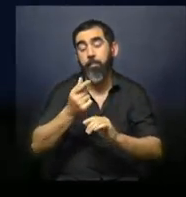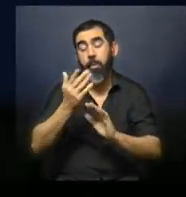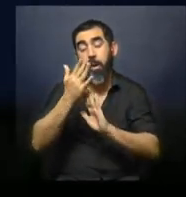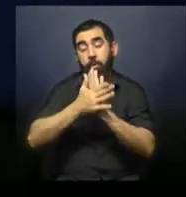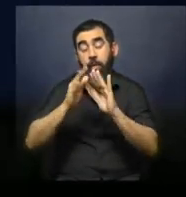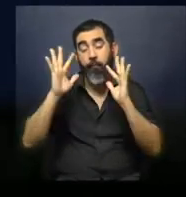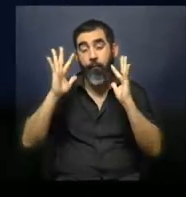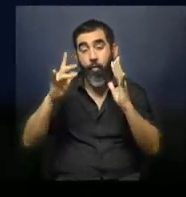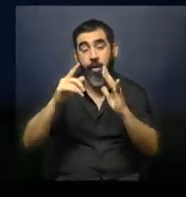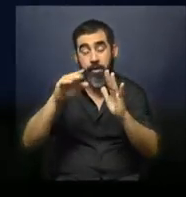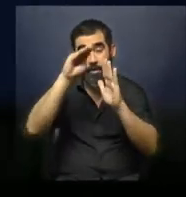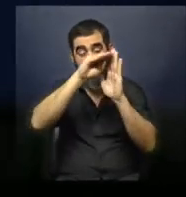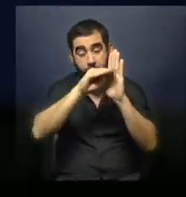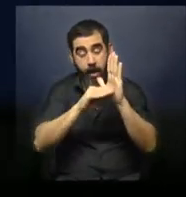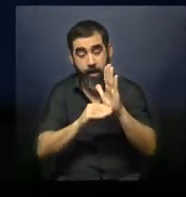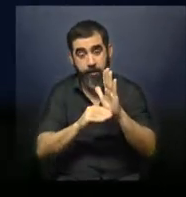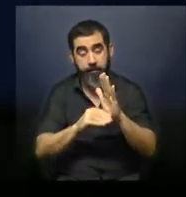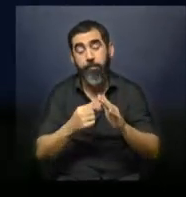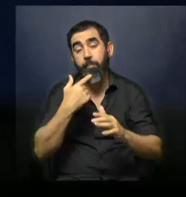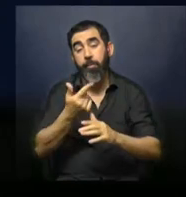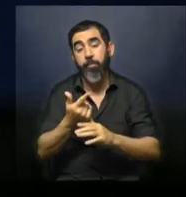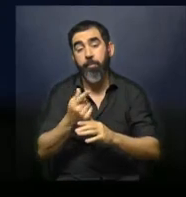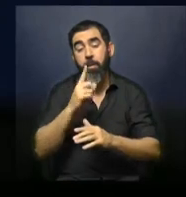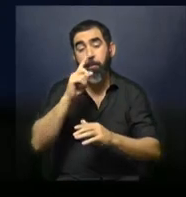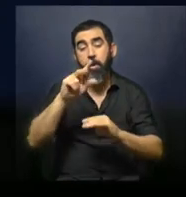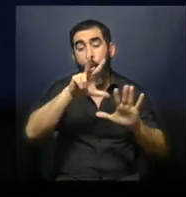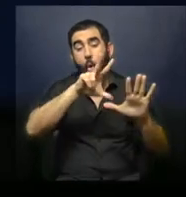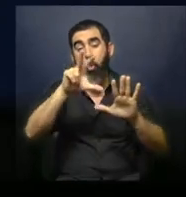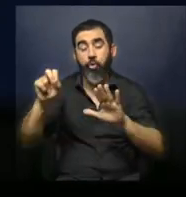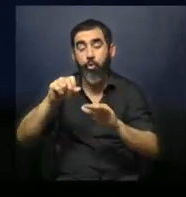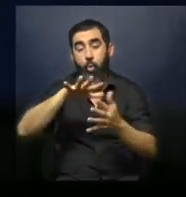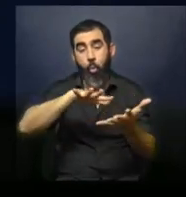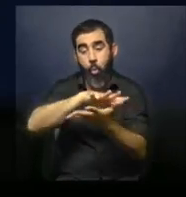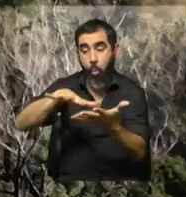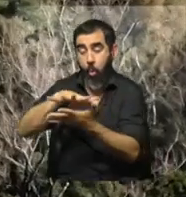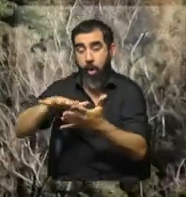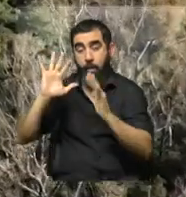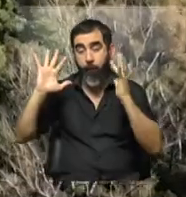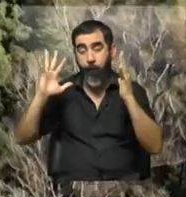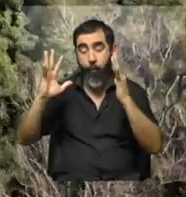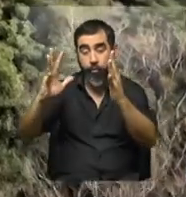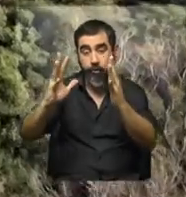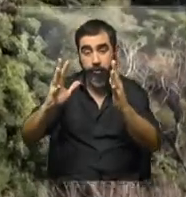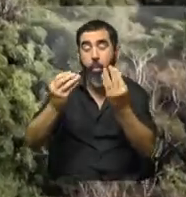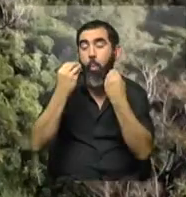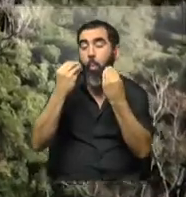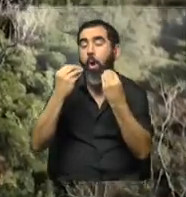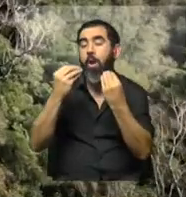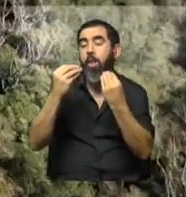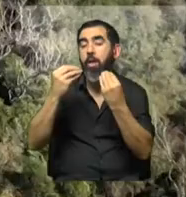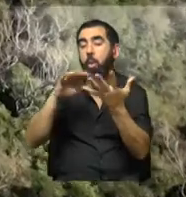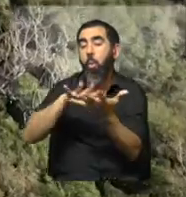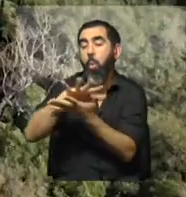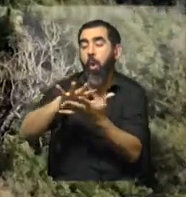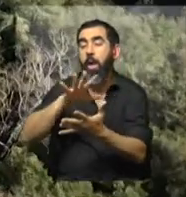Forestal, y viendo, por ejemplo, en unos 1.800 puntos distribuidos en el país, en bosques, cuáles son los puntos que